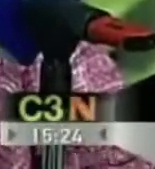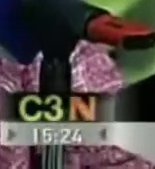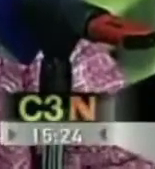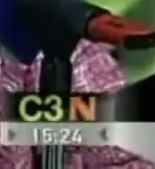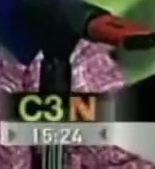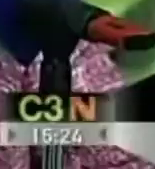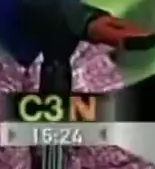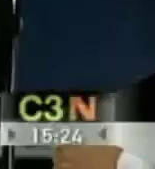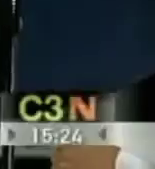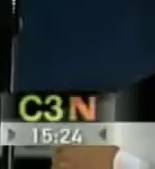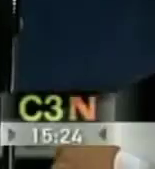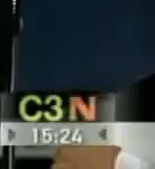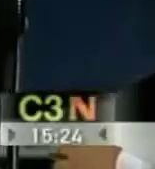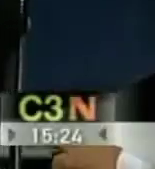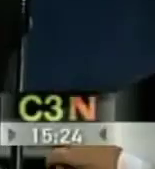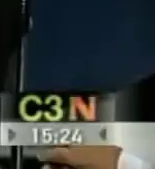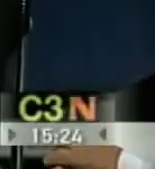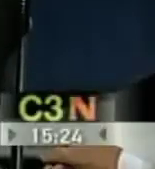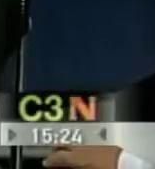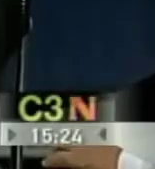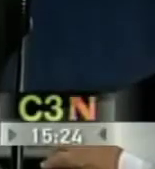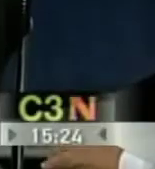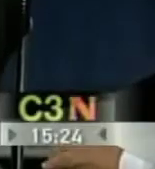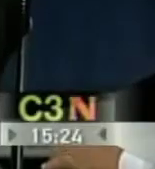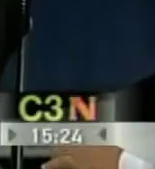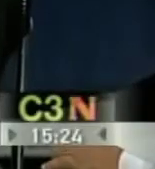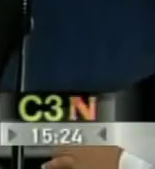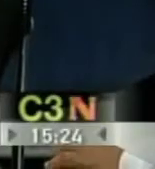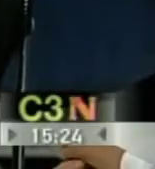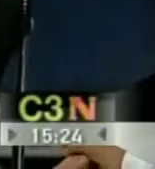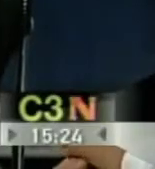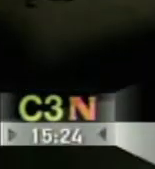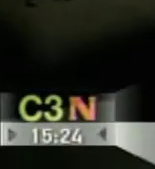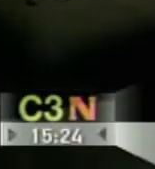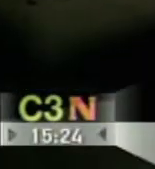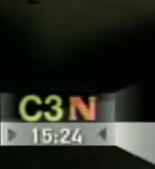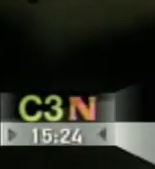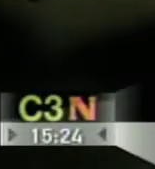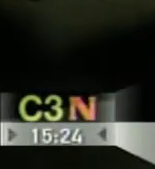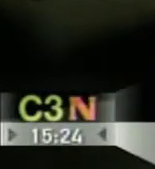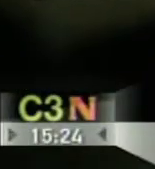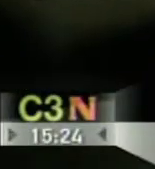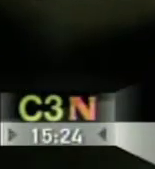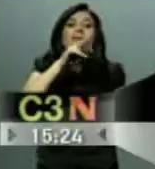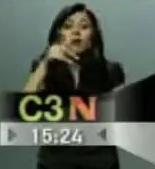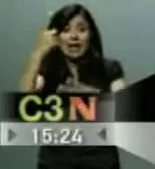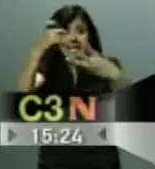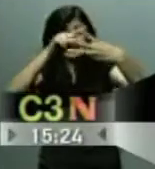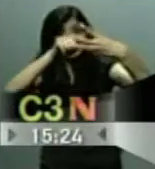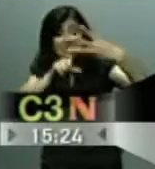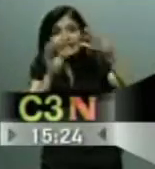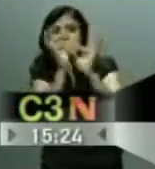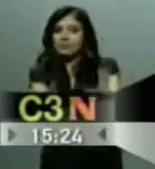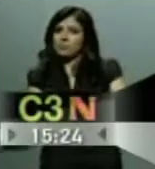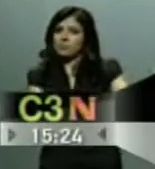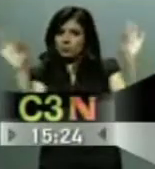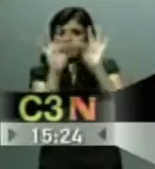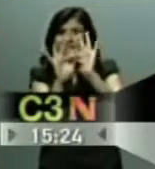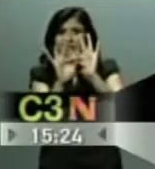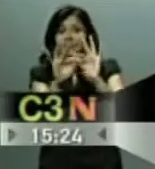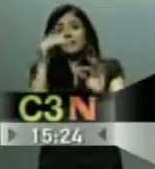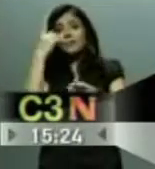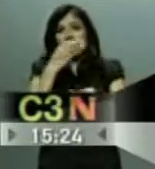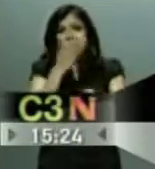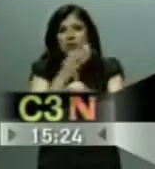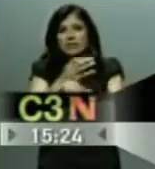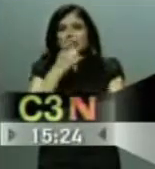el Distrito Federal. Mientras tanto, el candidato a jefe de gobierno de las izquierdas, Miguel Ángel Mancera, se dijo satisfecho de su participación,